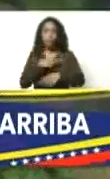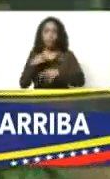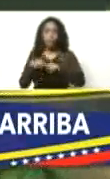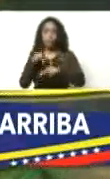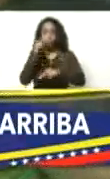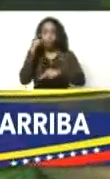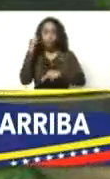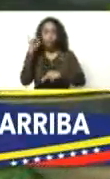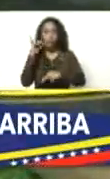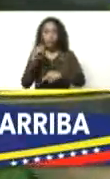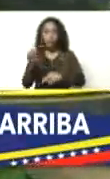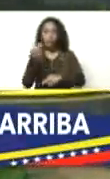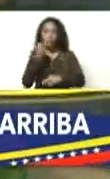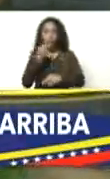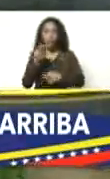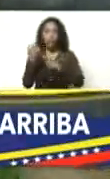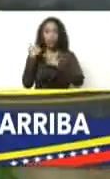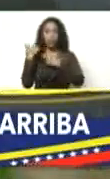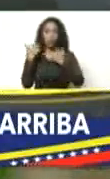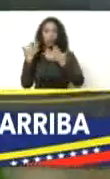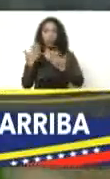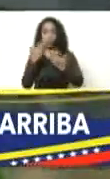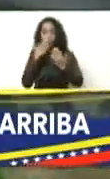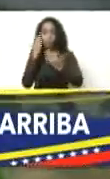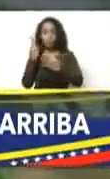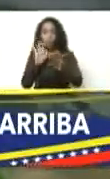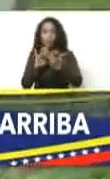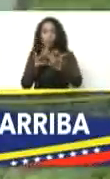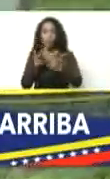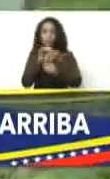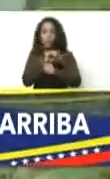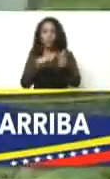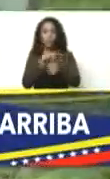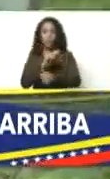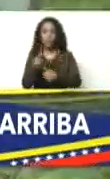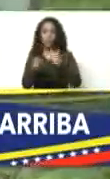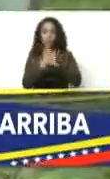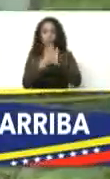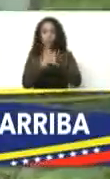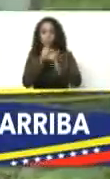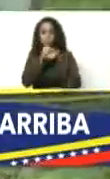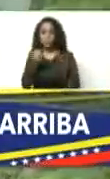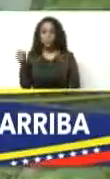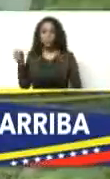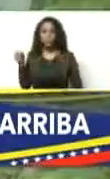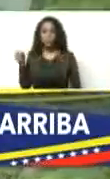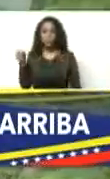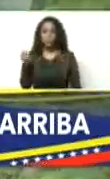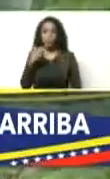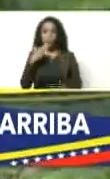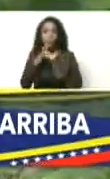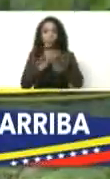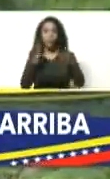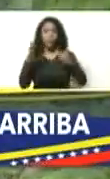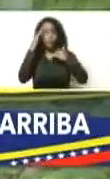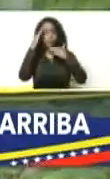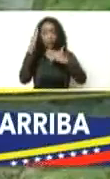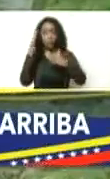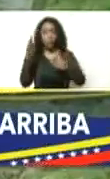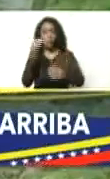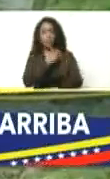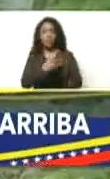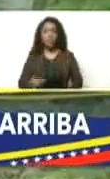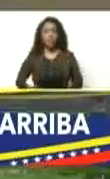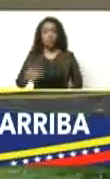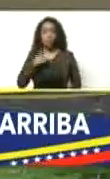su alimentación correspondiente. Le doy el pase al viceministro César Carreño. Sí, bueno, un gran saludo, presidente.